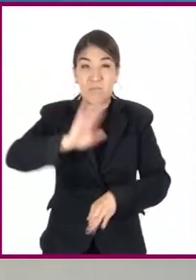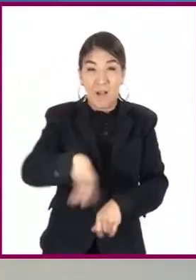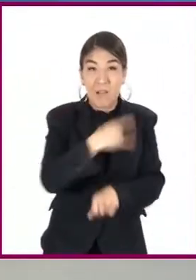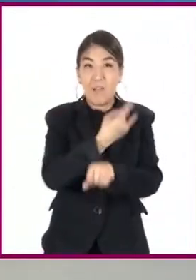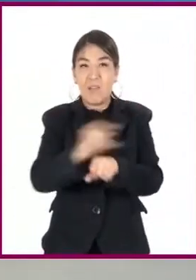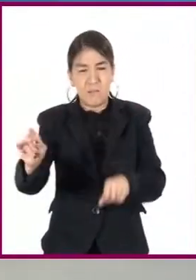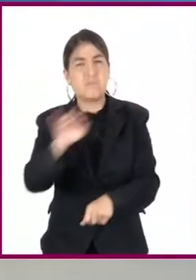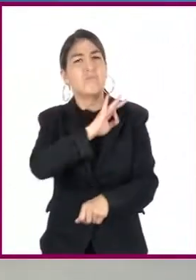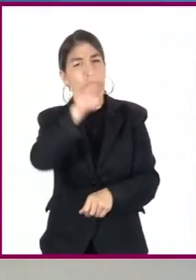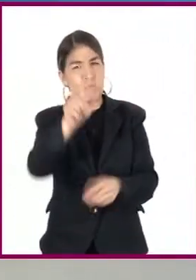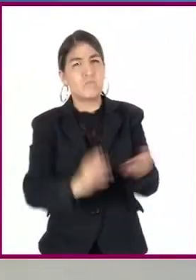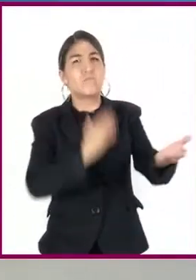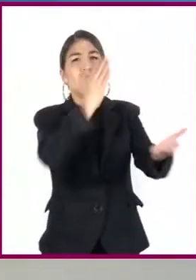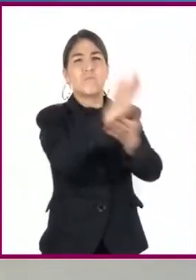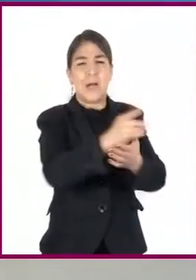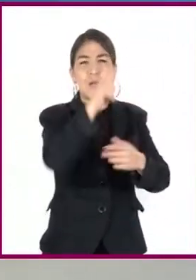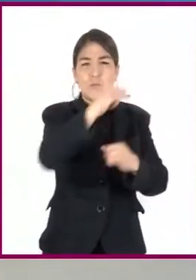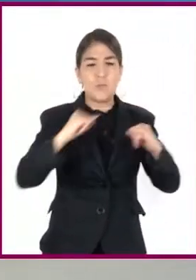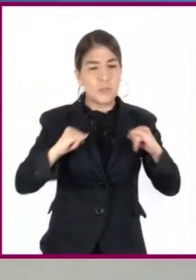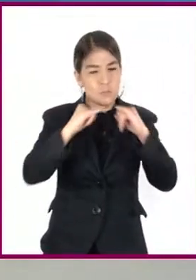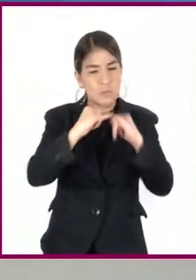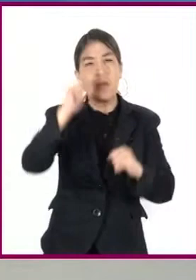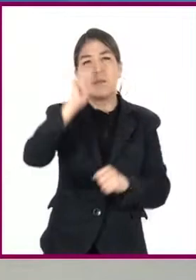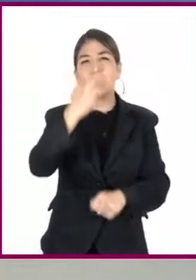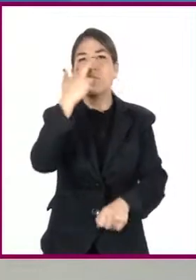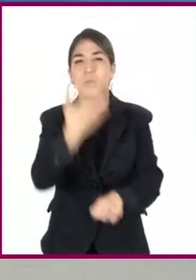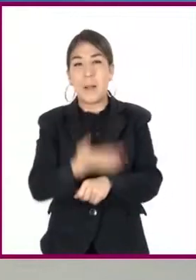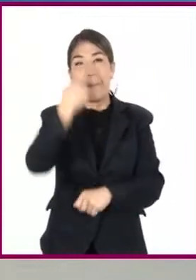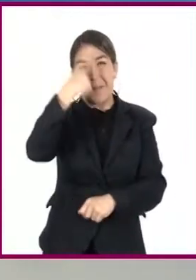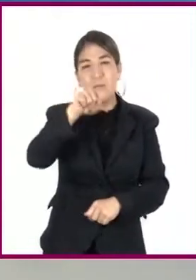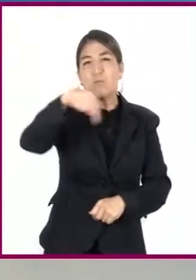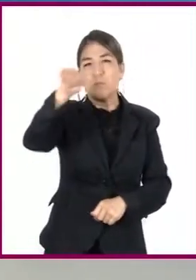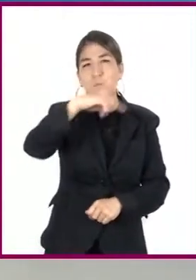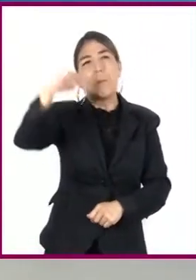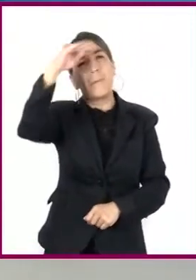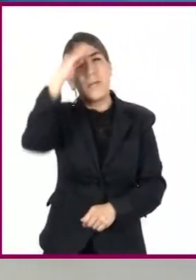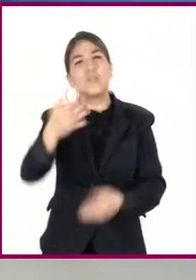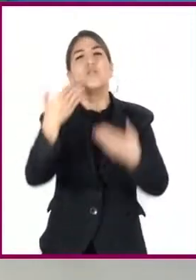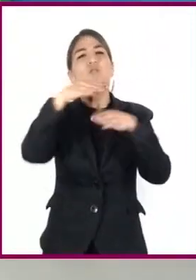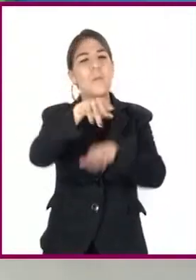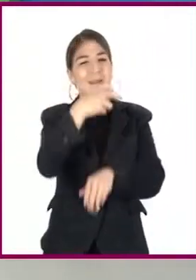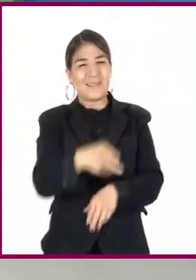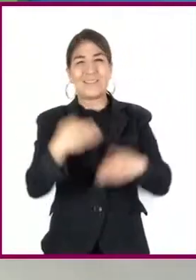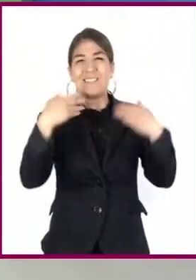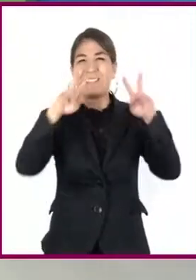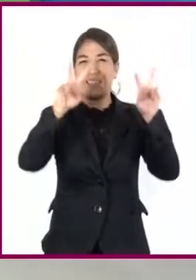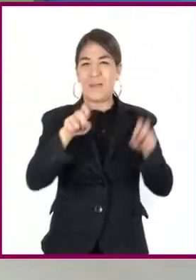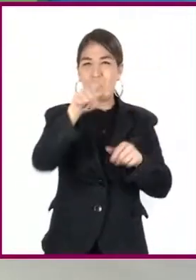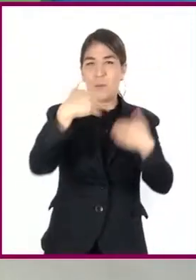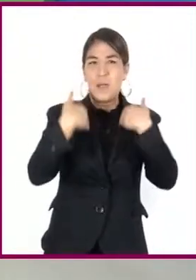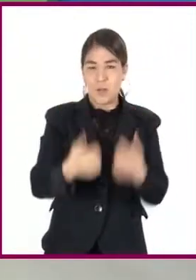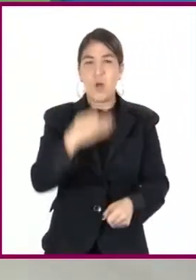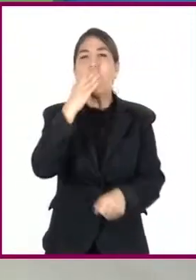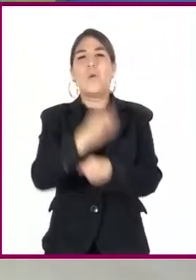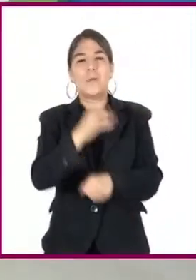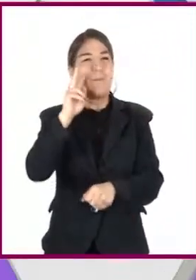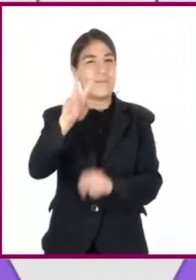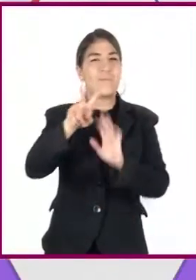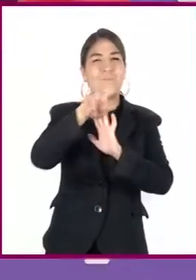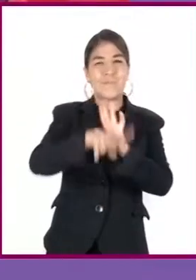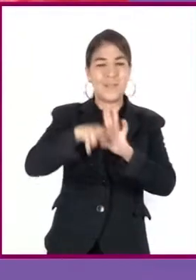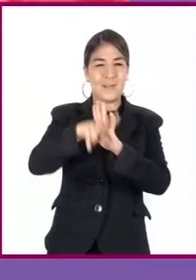instancias especiales. Para reflexionar y comprender un poco más del tema, pongamos atención al siguiente